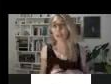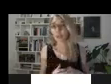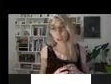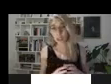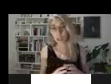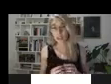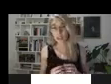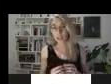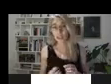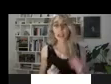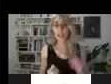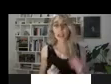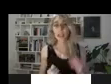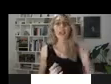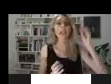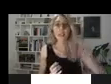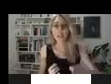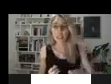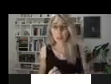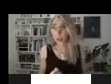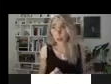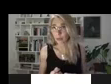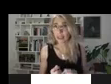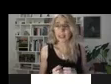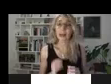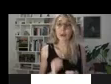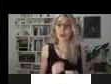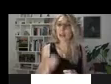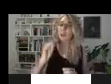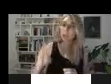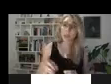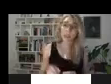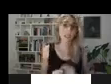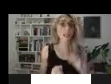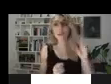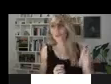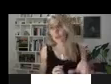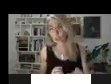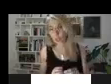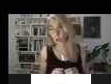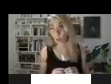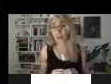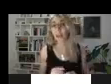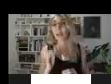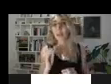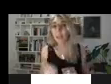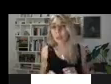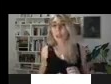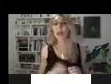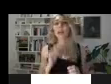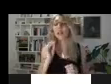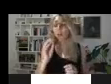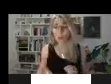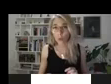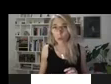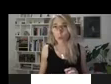las convocatorias. Entren en la web de Ramona, suscríbanse, entren en la web de Hipermédula,